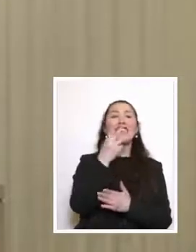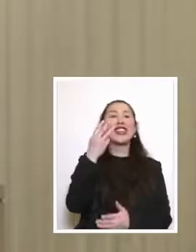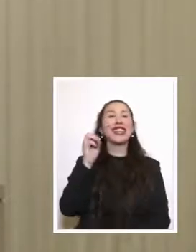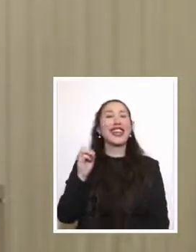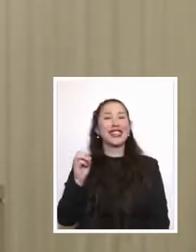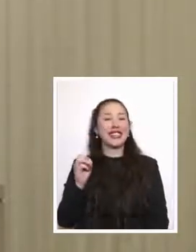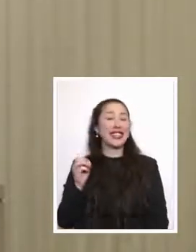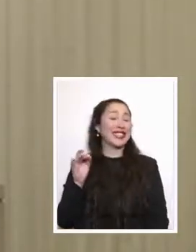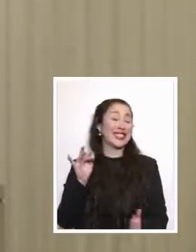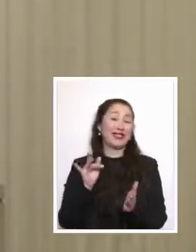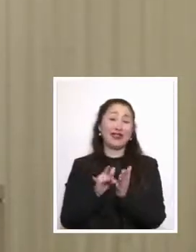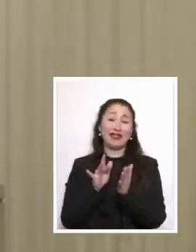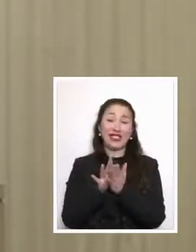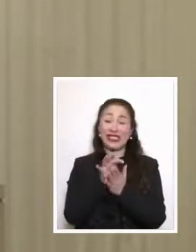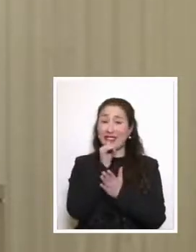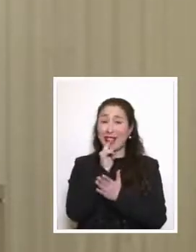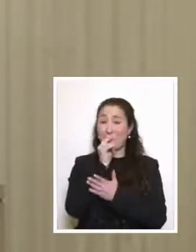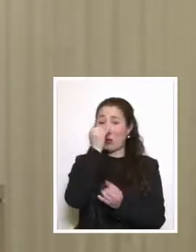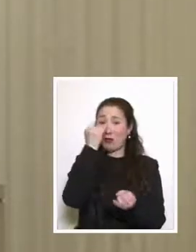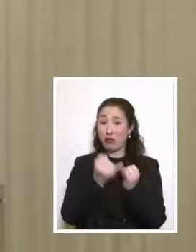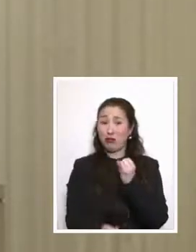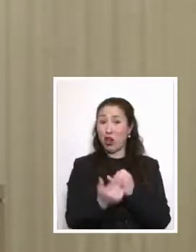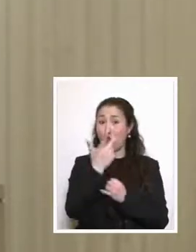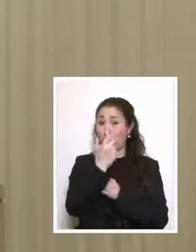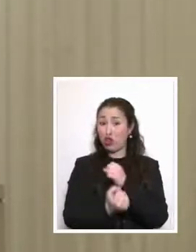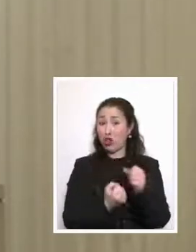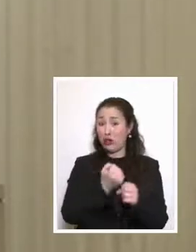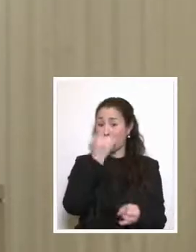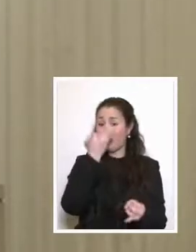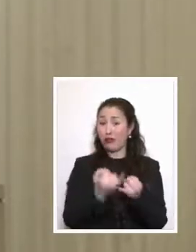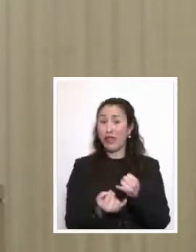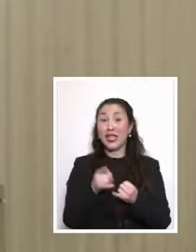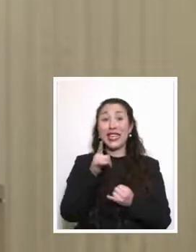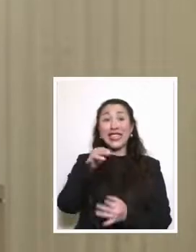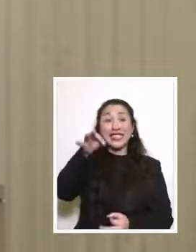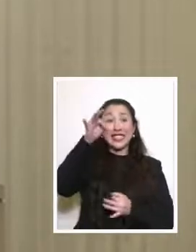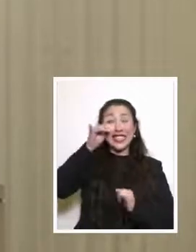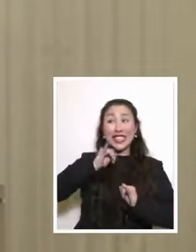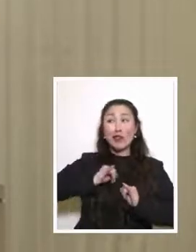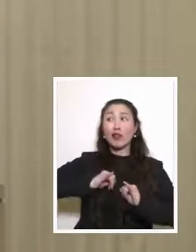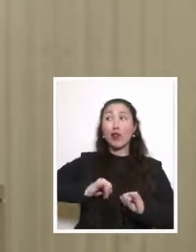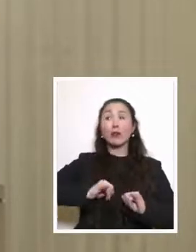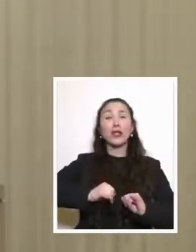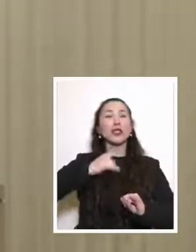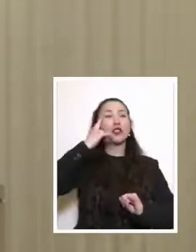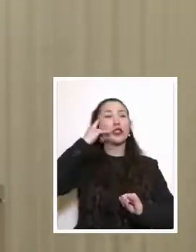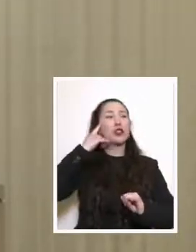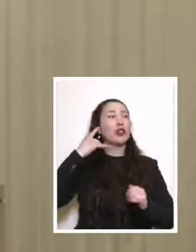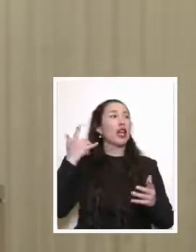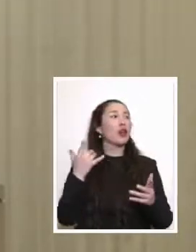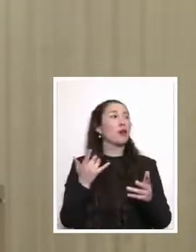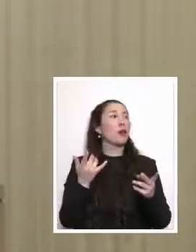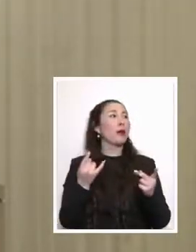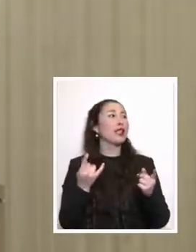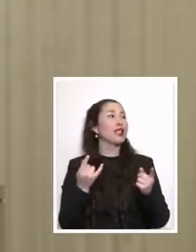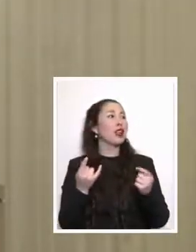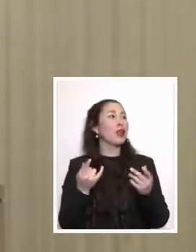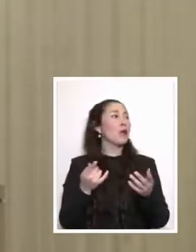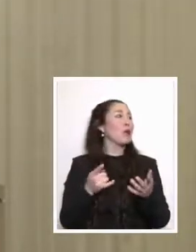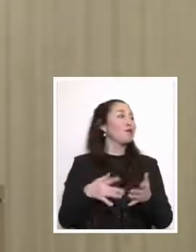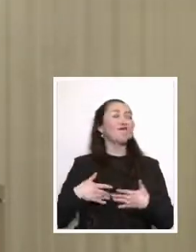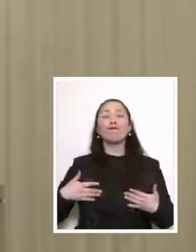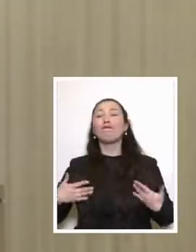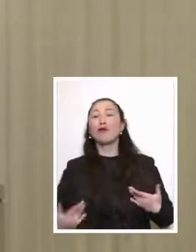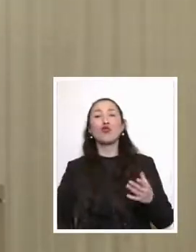ODS-4. 8 años. Y este informe, este movimiento, yo creo que nos trae una nueva energía, nos